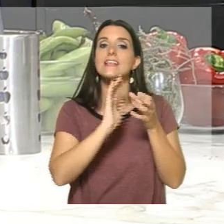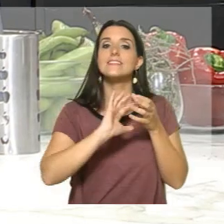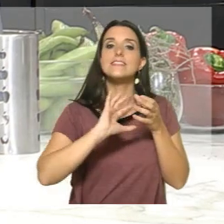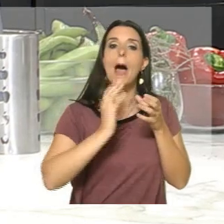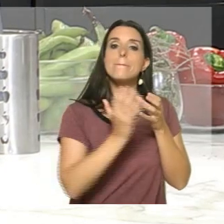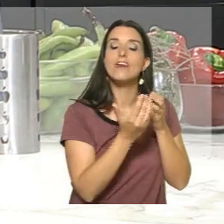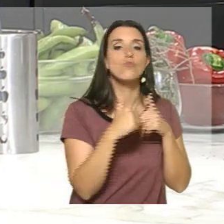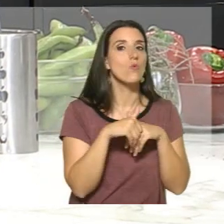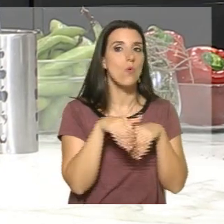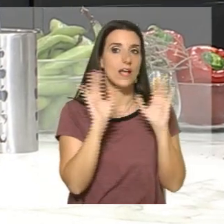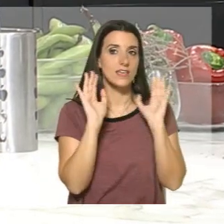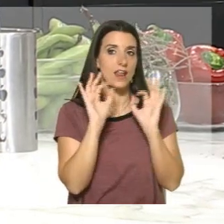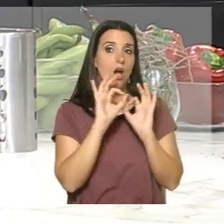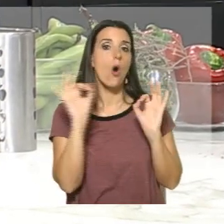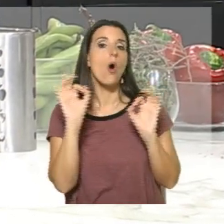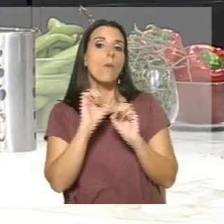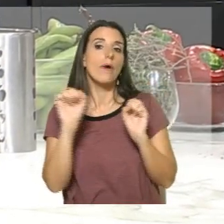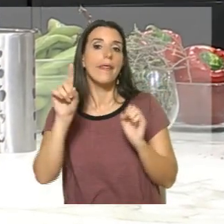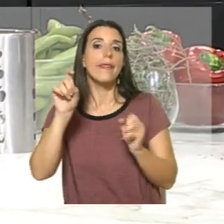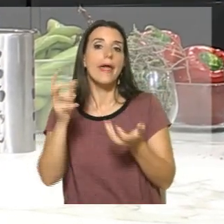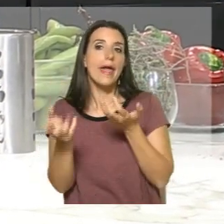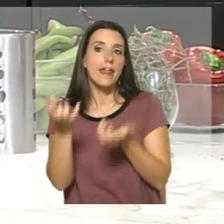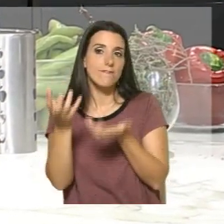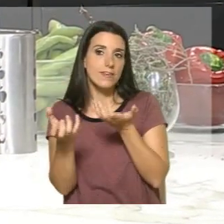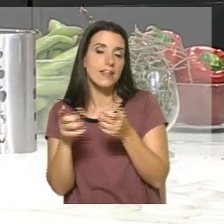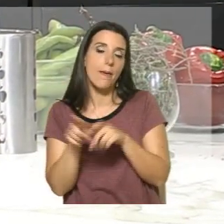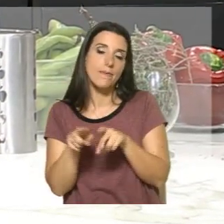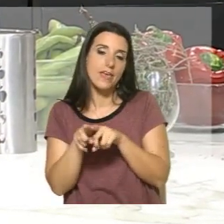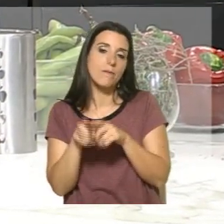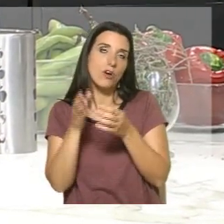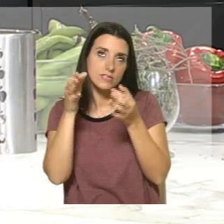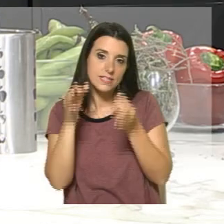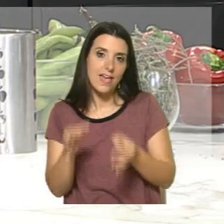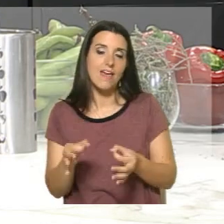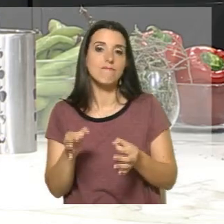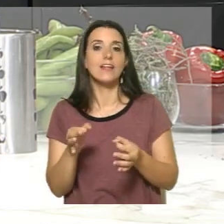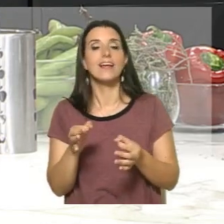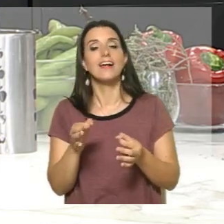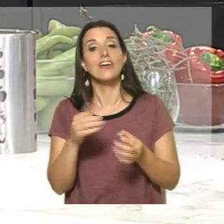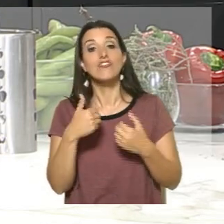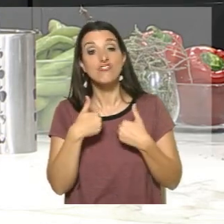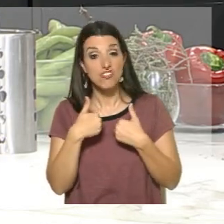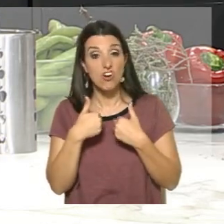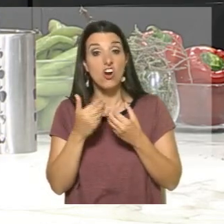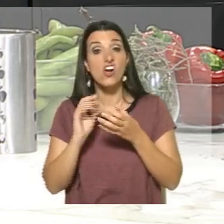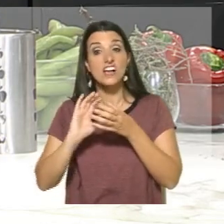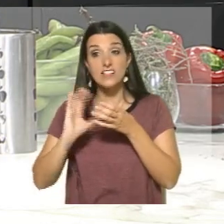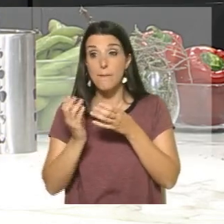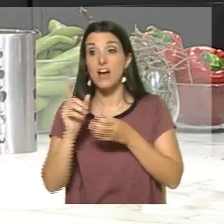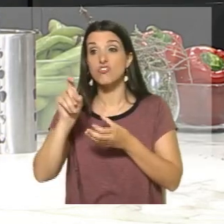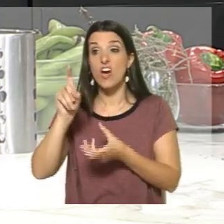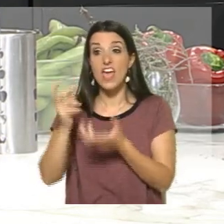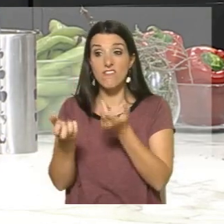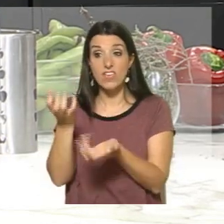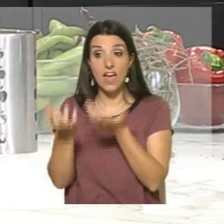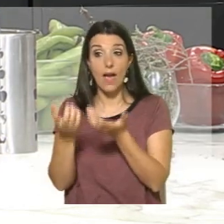prendida. Sí. Y si no, lo puedes servir. Pero bueno, lo mismo de siempre, pero pierde lo que todo decís, el sabor, ¿no? No es lo mismo. Yo lo hervía y el zapallo sí no lo vas a hervir